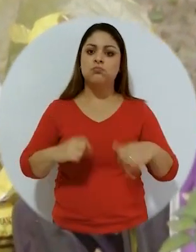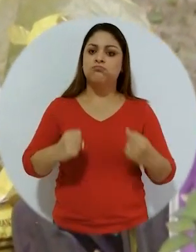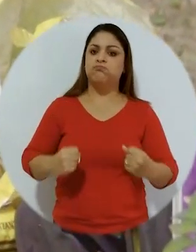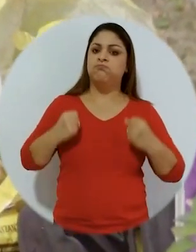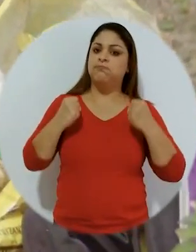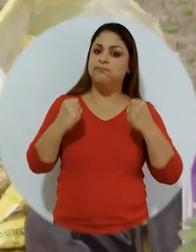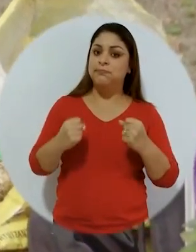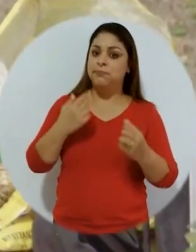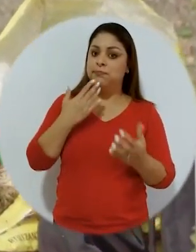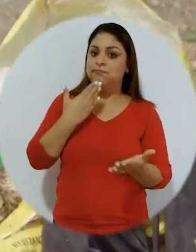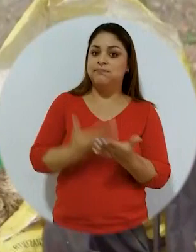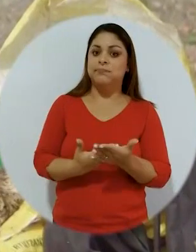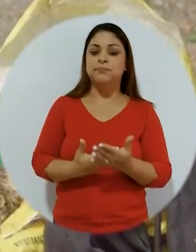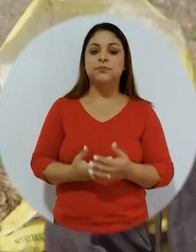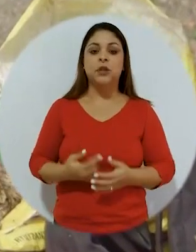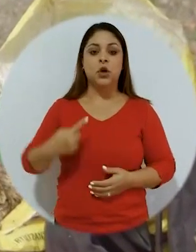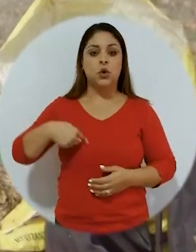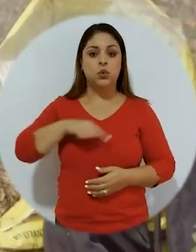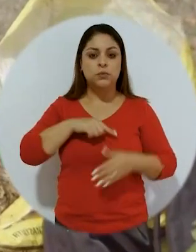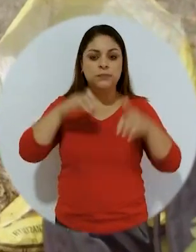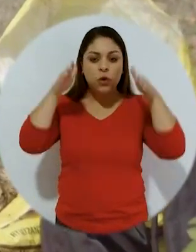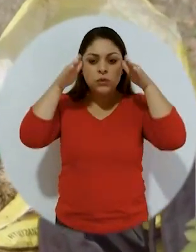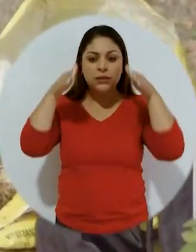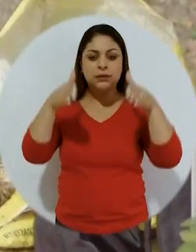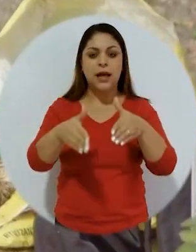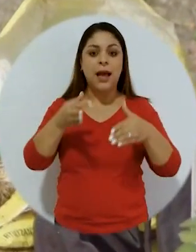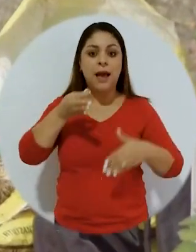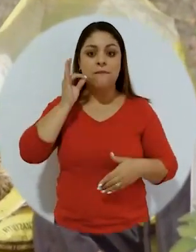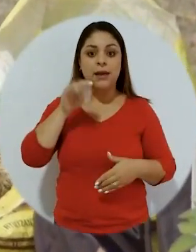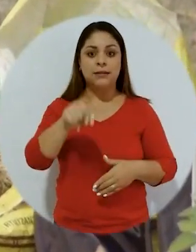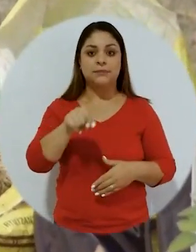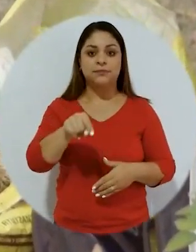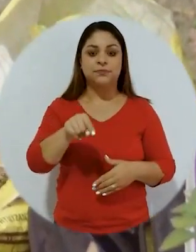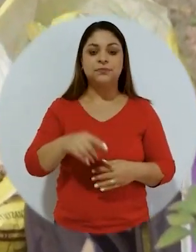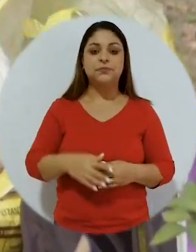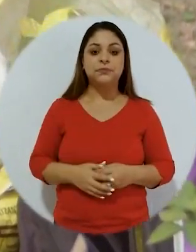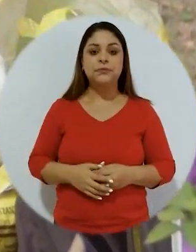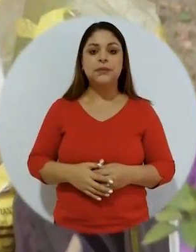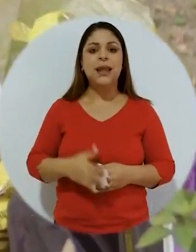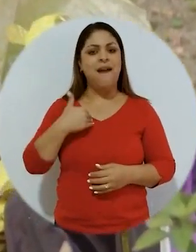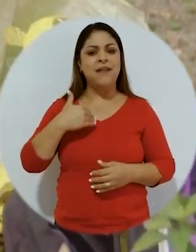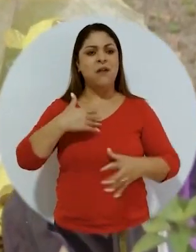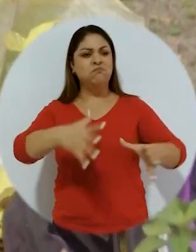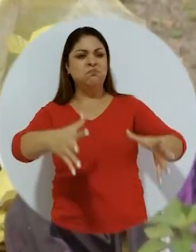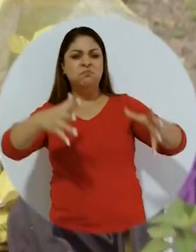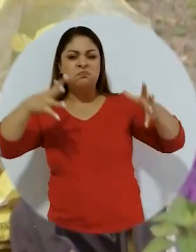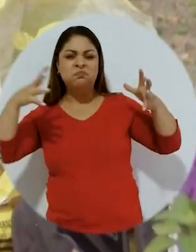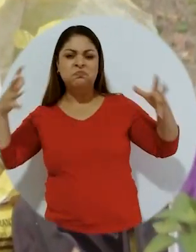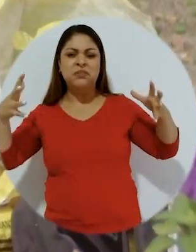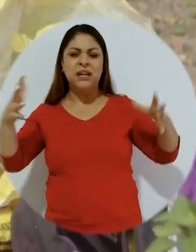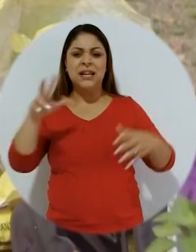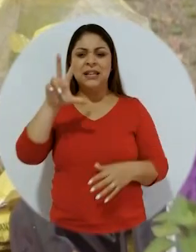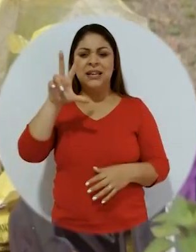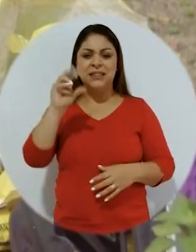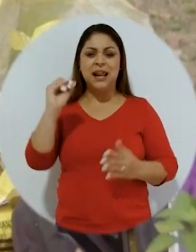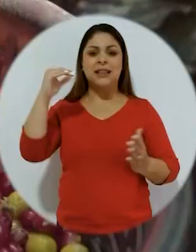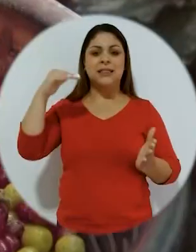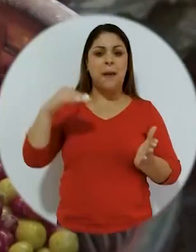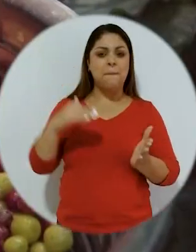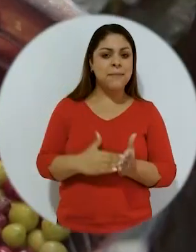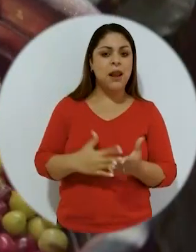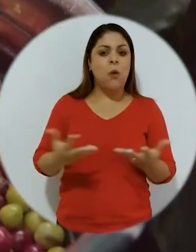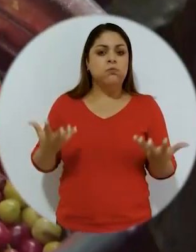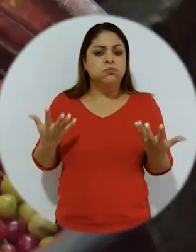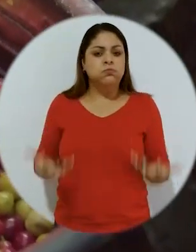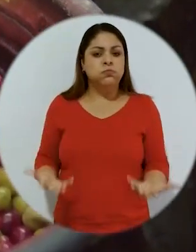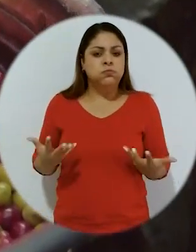en la pulpa de café, entonces teníamos un tema del volumen de residuos, 30.000 toneladas por cosecha, es lo que